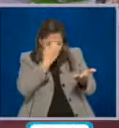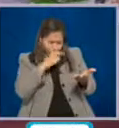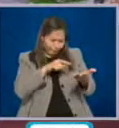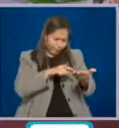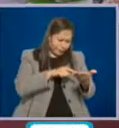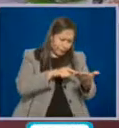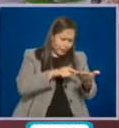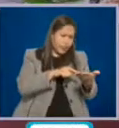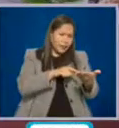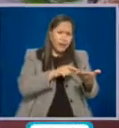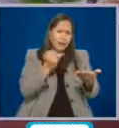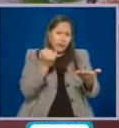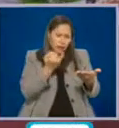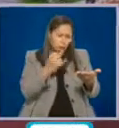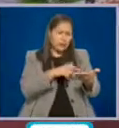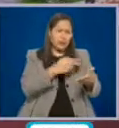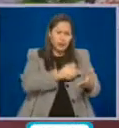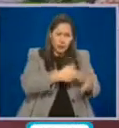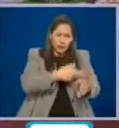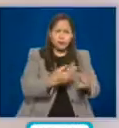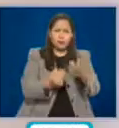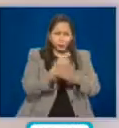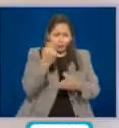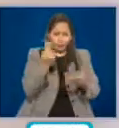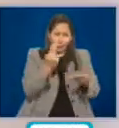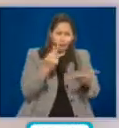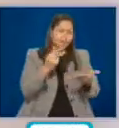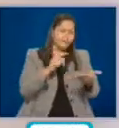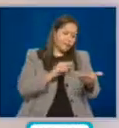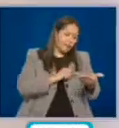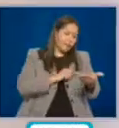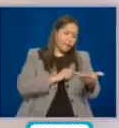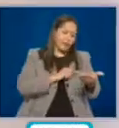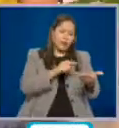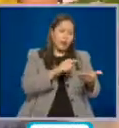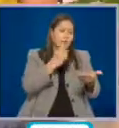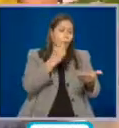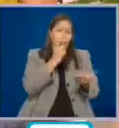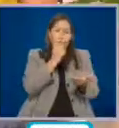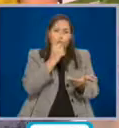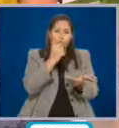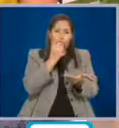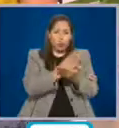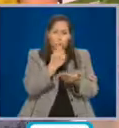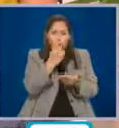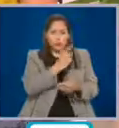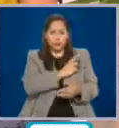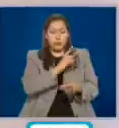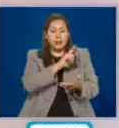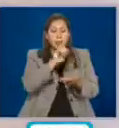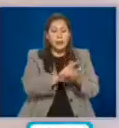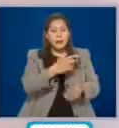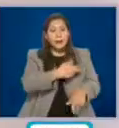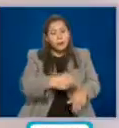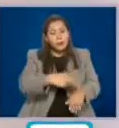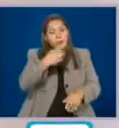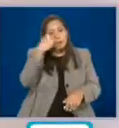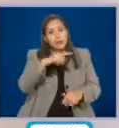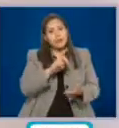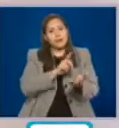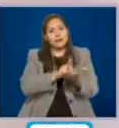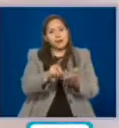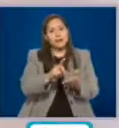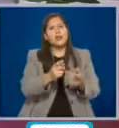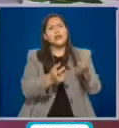tenemos que generar también una serie de mecanismos, una sola vía para ejercer estos derechos, en fin. Son muy